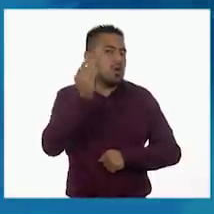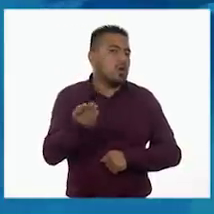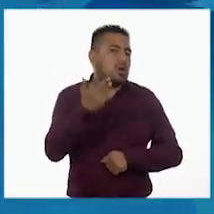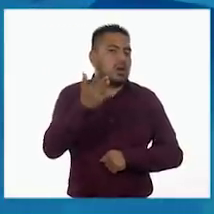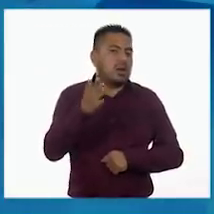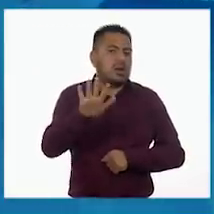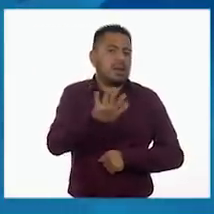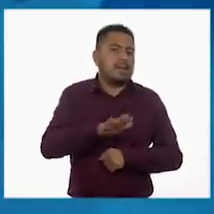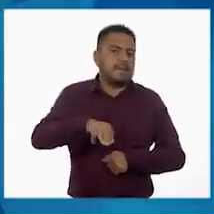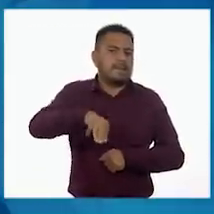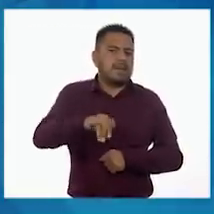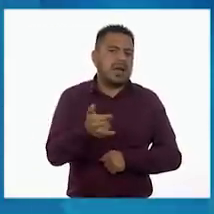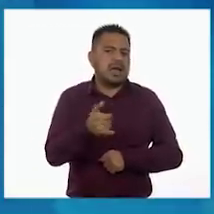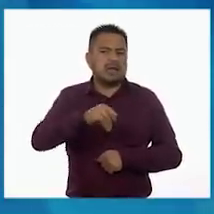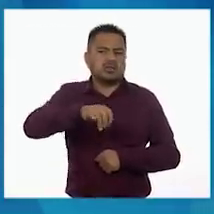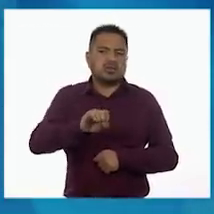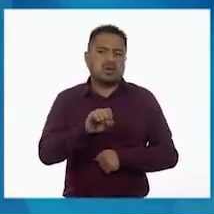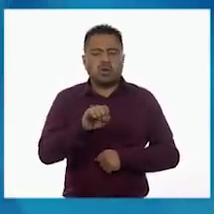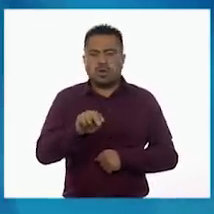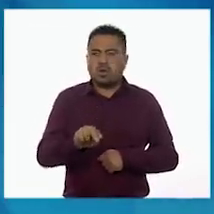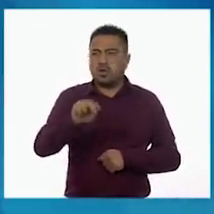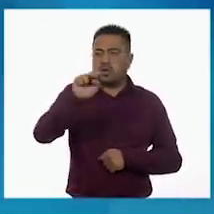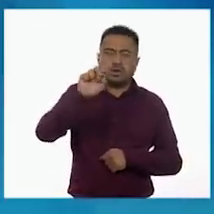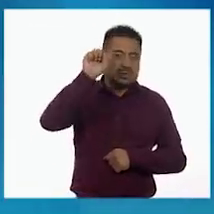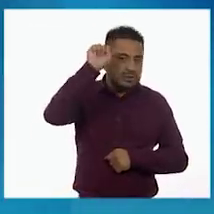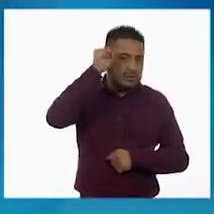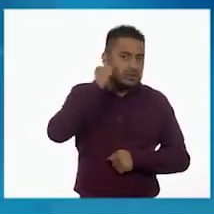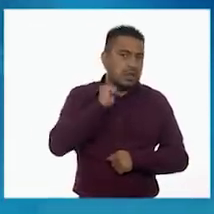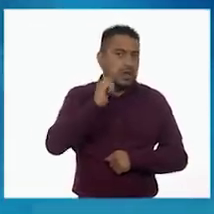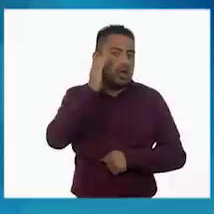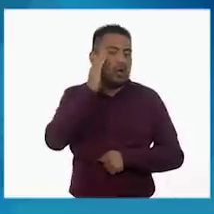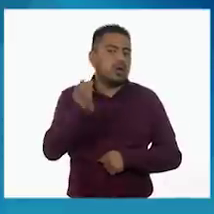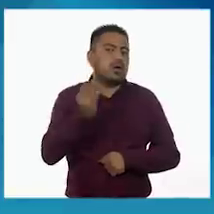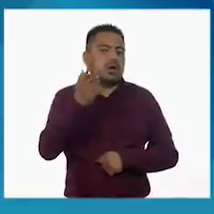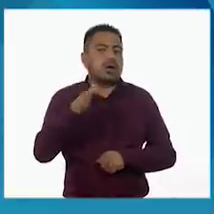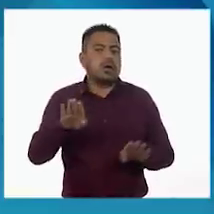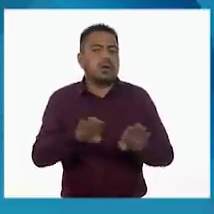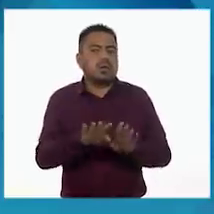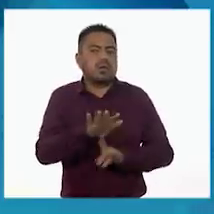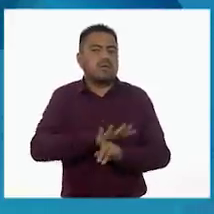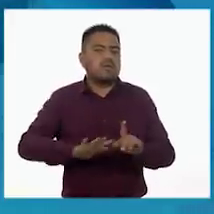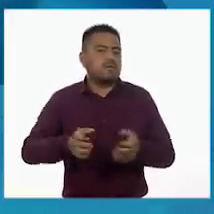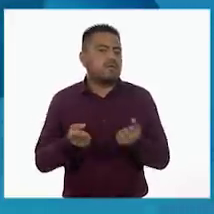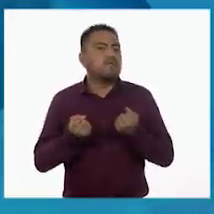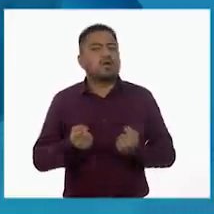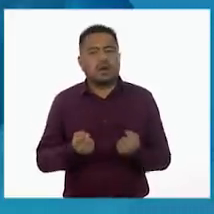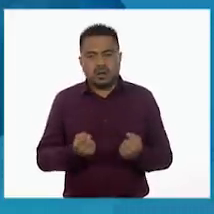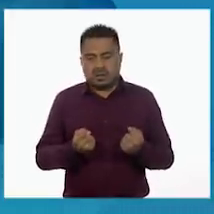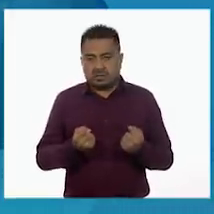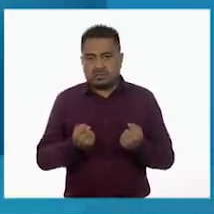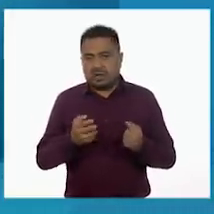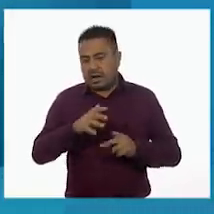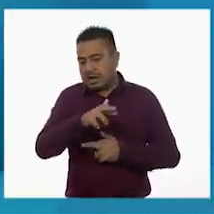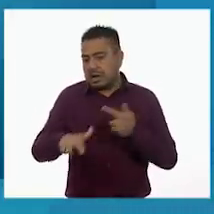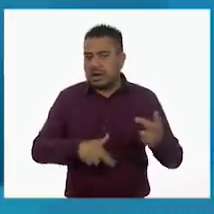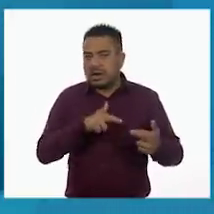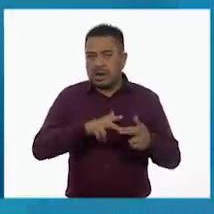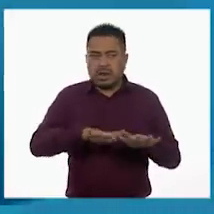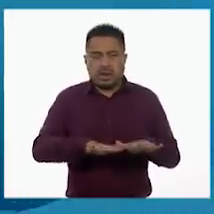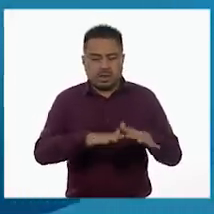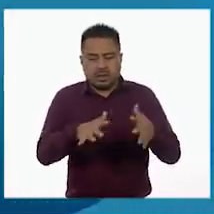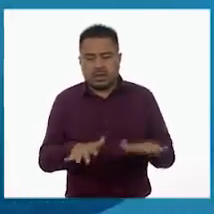el Valle del Mayo, y en el norte de Sinaloa, conocido como Valle del Fuerte, en una región